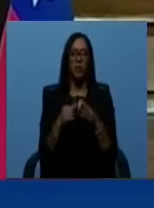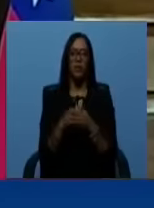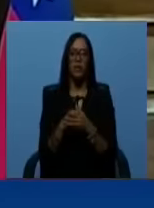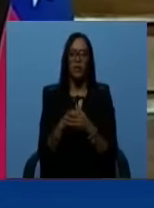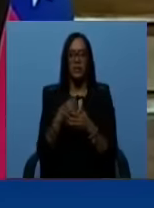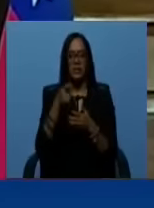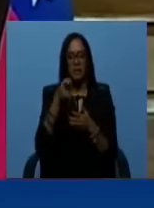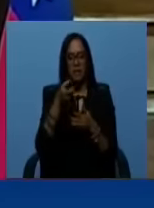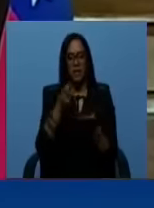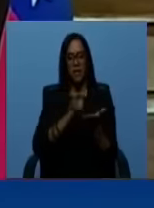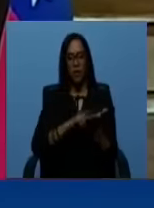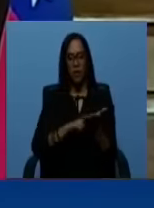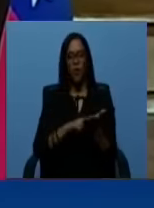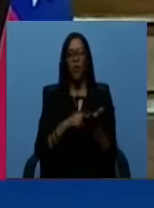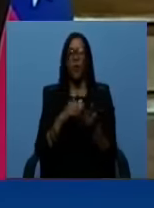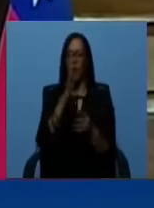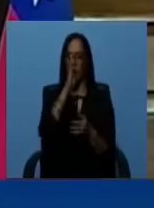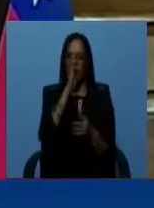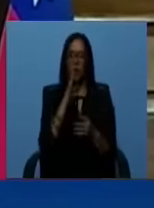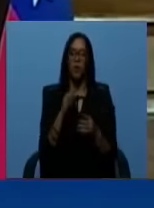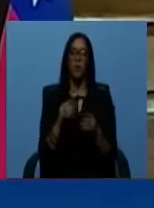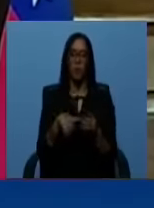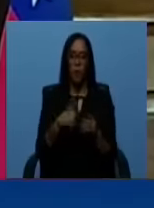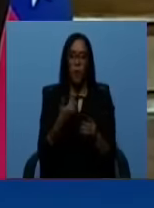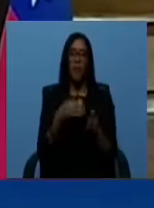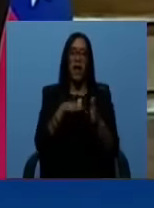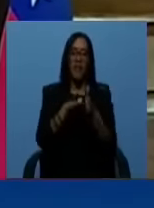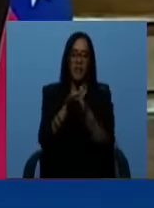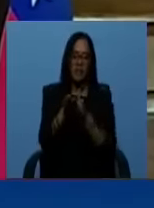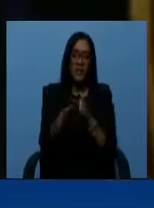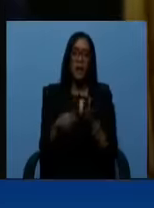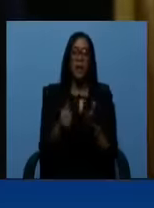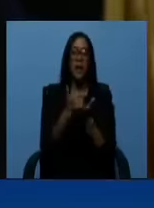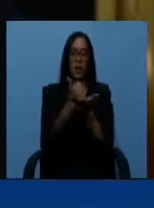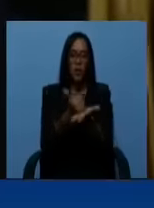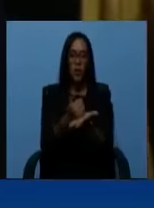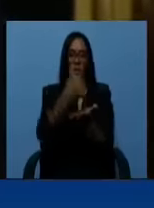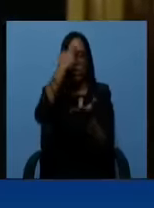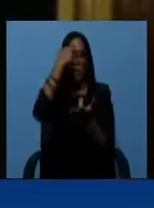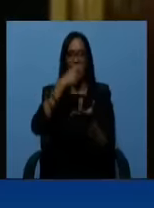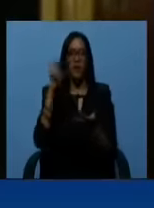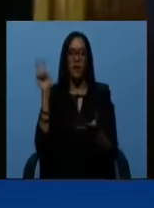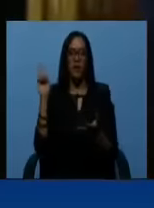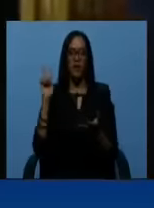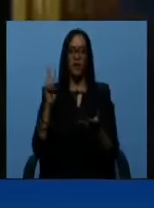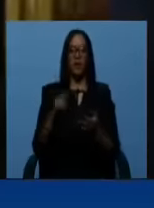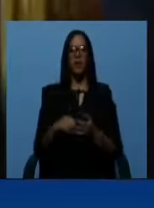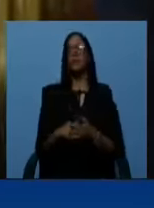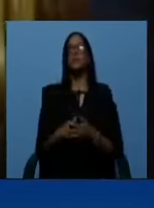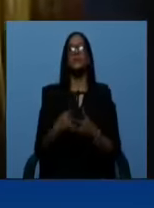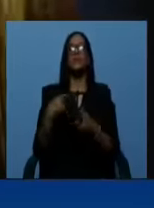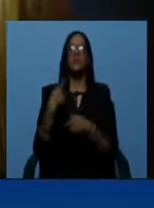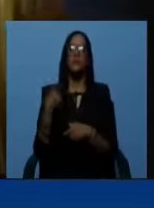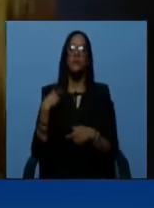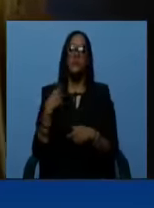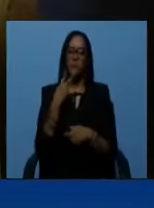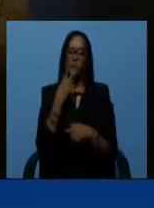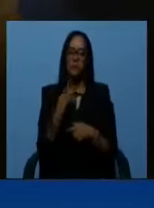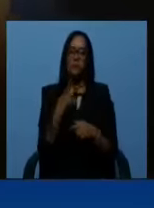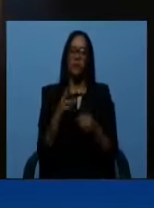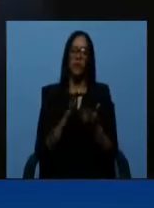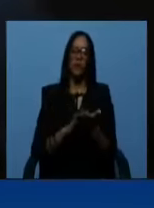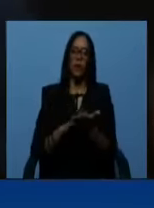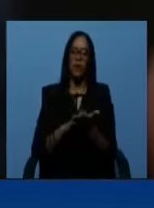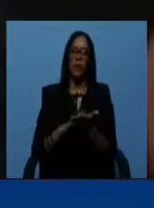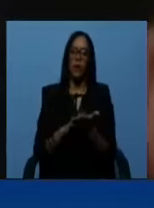y permitirá avanzar, sobre todo para beneficio del pueblo venezolano. Otro tiene que ver con regulaciones que